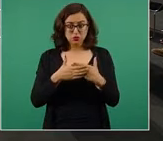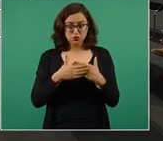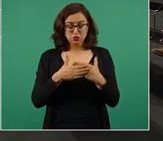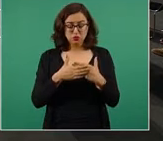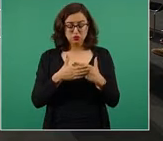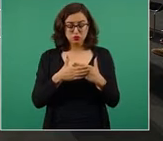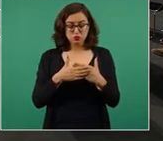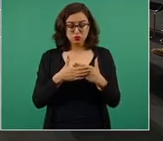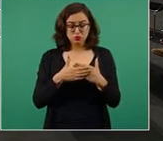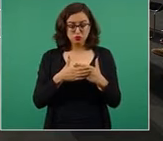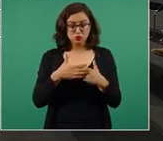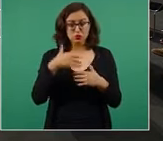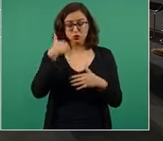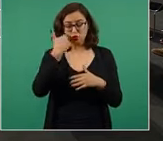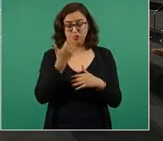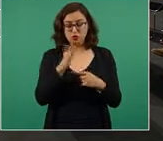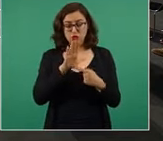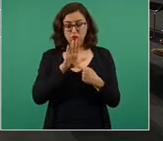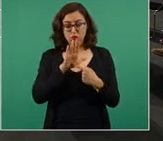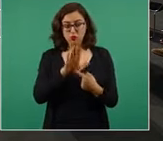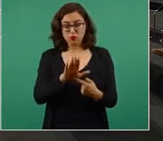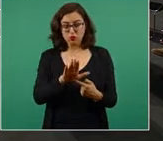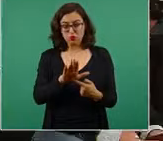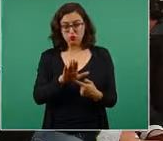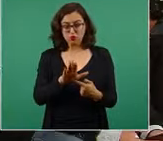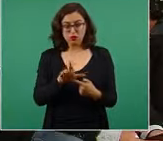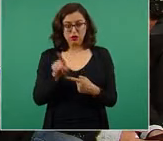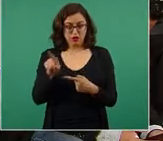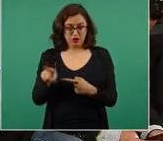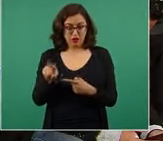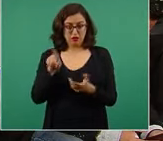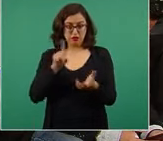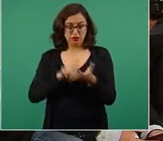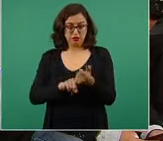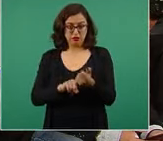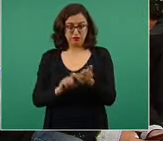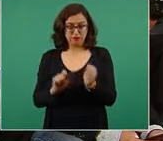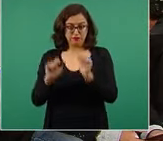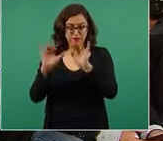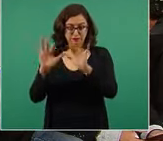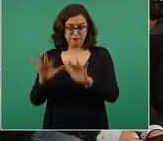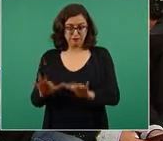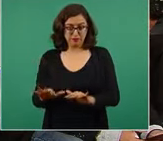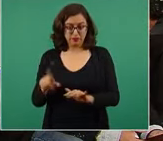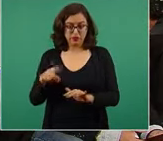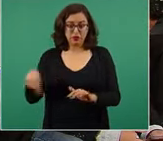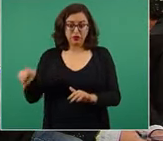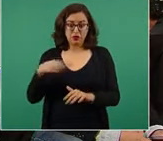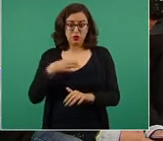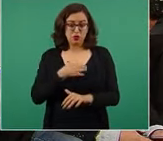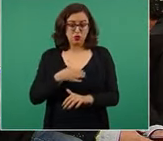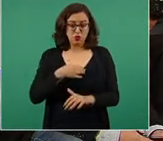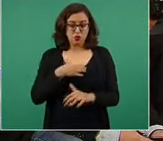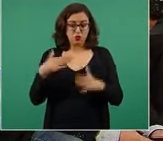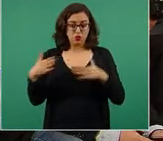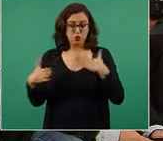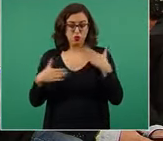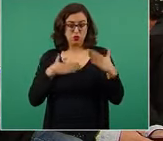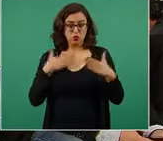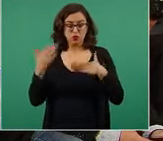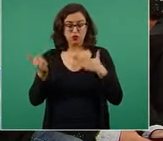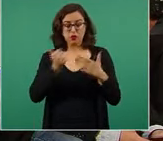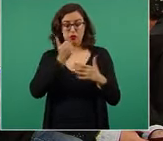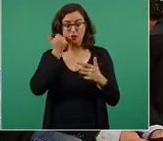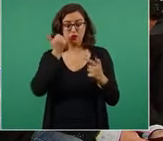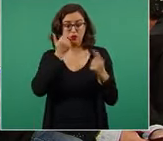Quisiera poder mostrarle los manifiestos de júbilo que tienen los alumnos por poder verlo usted en una